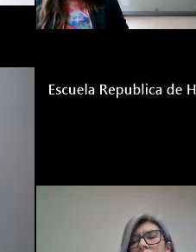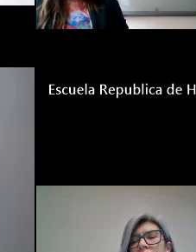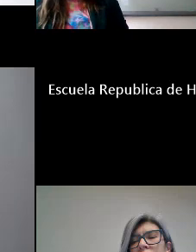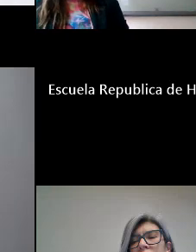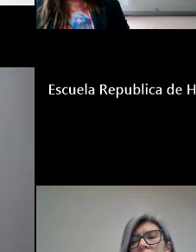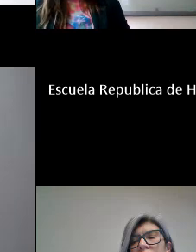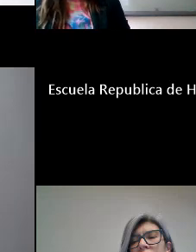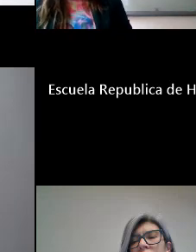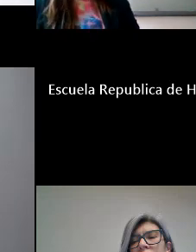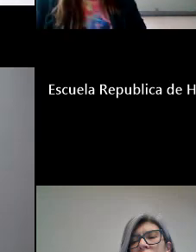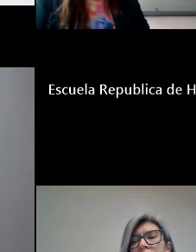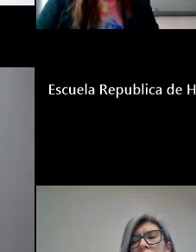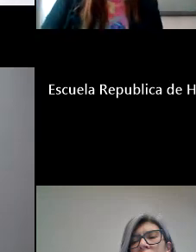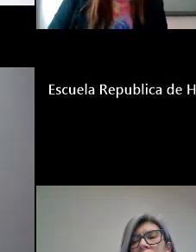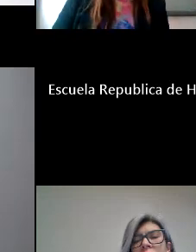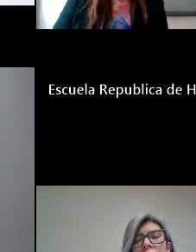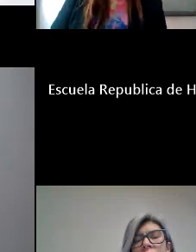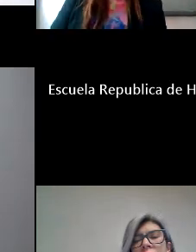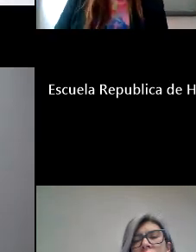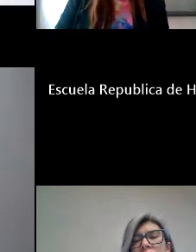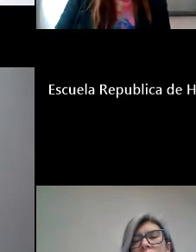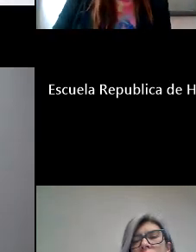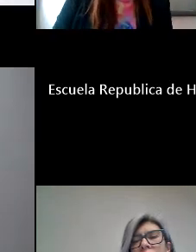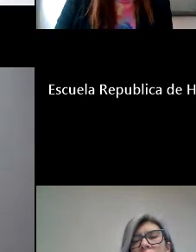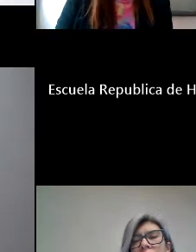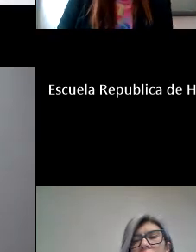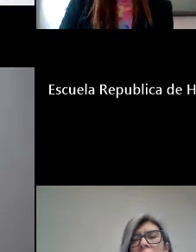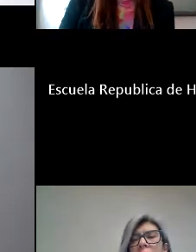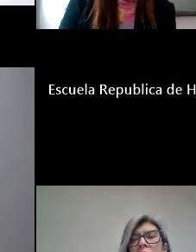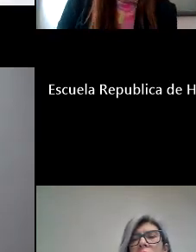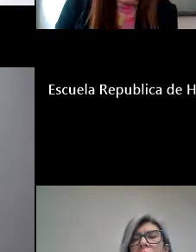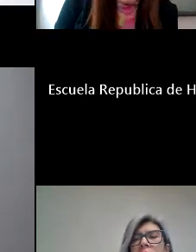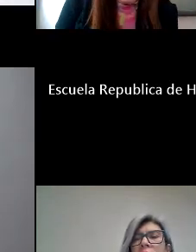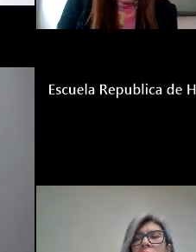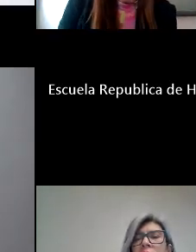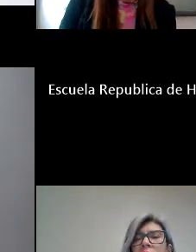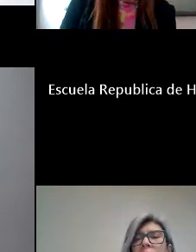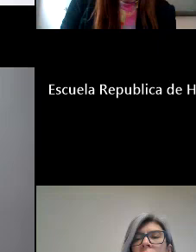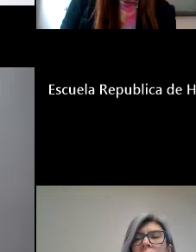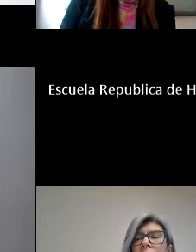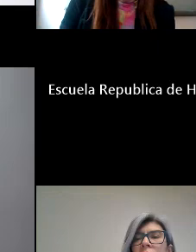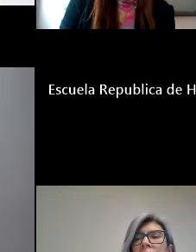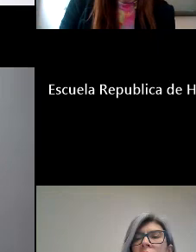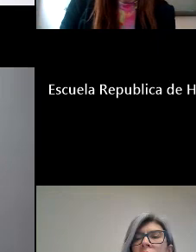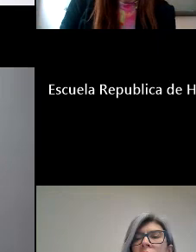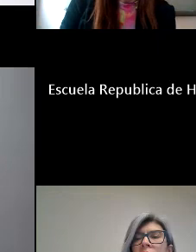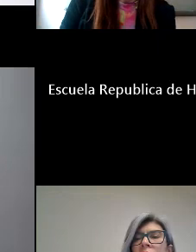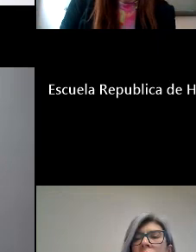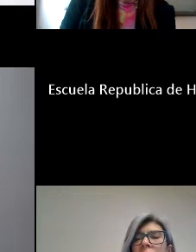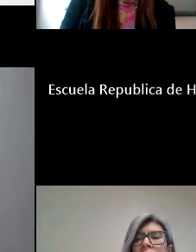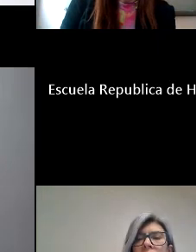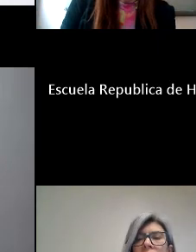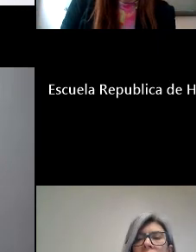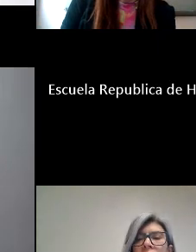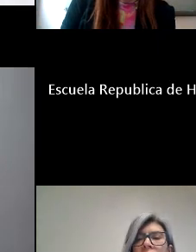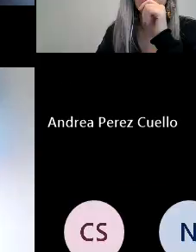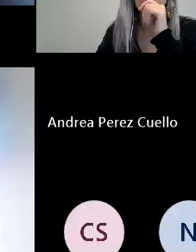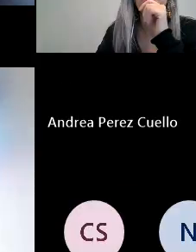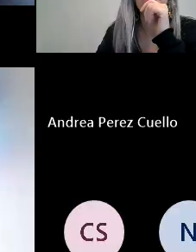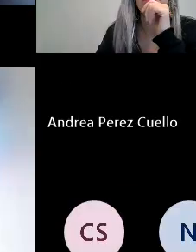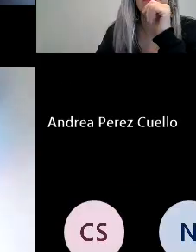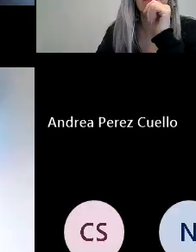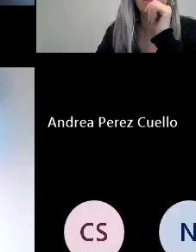Pero ahí sí el equipo de la escuela podría mencionar quiénes componen el equipo de tutelaje y también ahí hacer